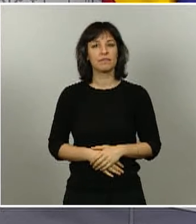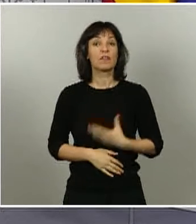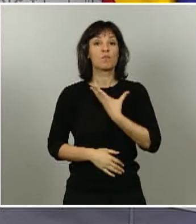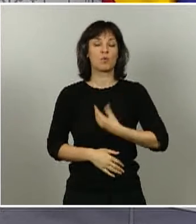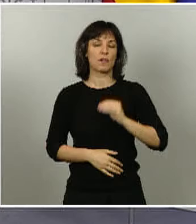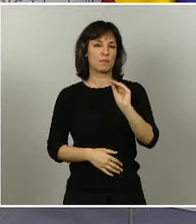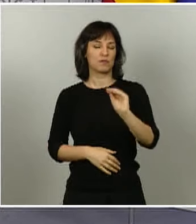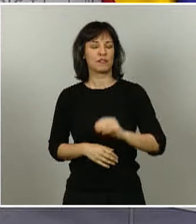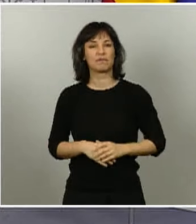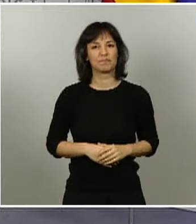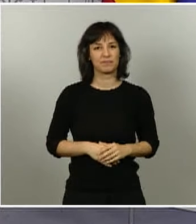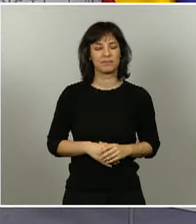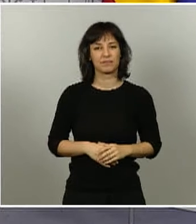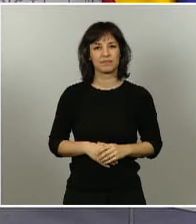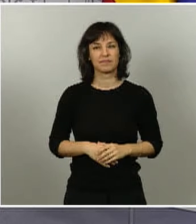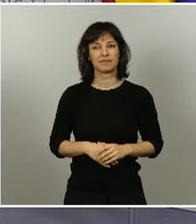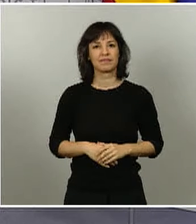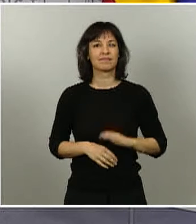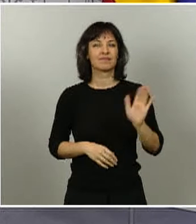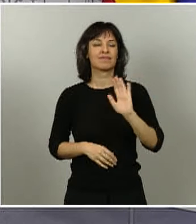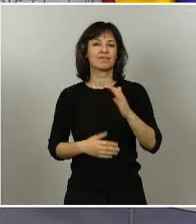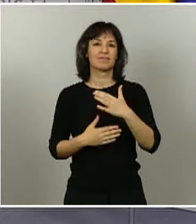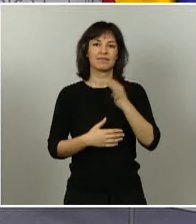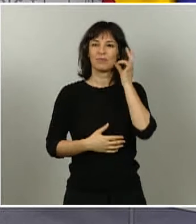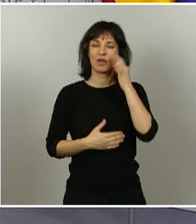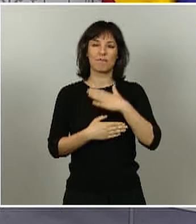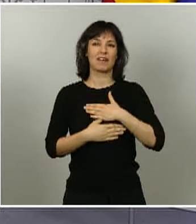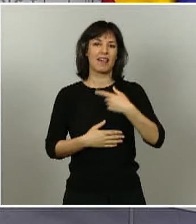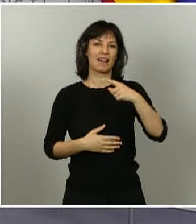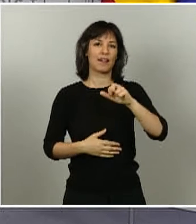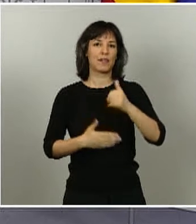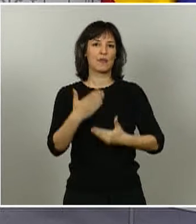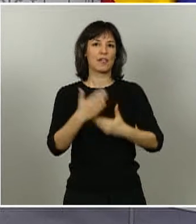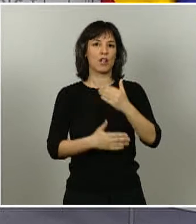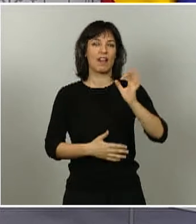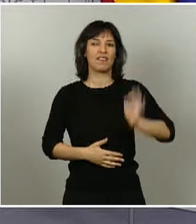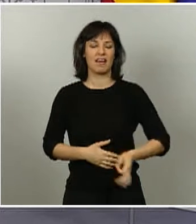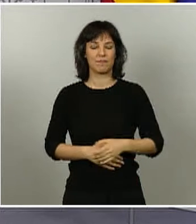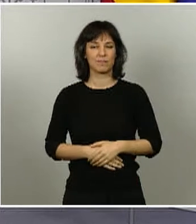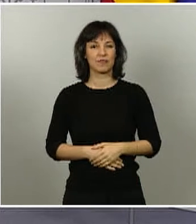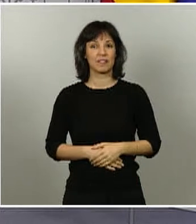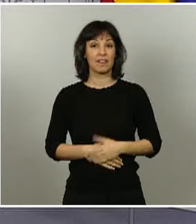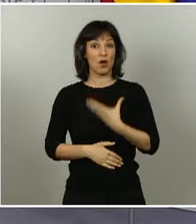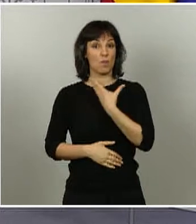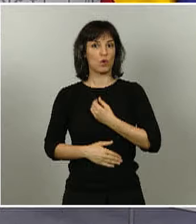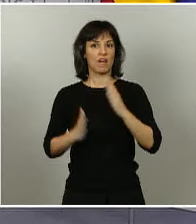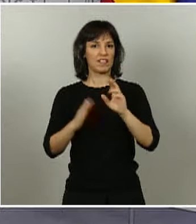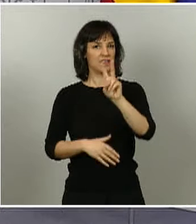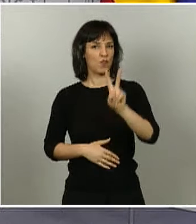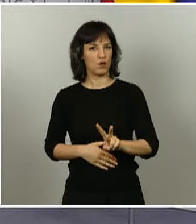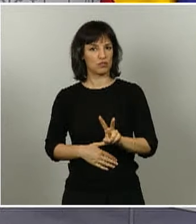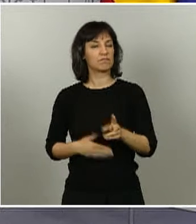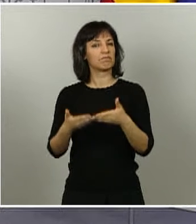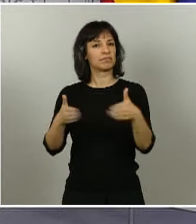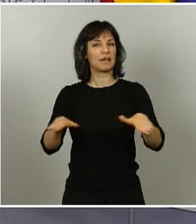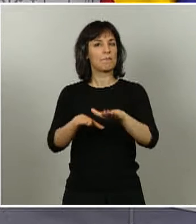Hola, buenas tardes. Soy María García Clemente del diario La Verdad. Con el paso a la fase 2 en la región de Murcia ya está permitida la apertura de playas para el baño,